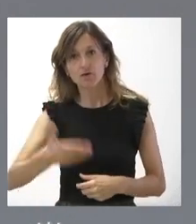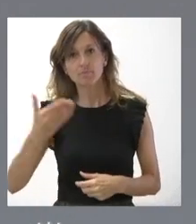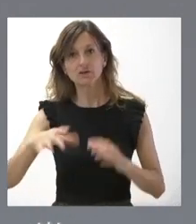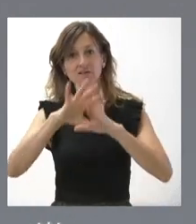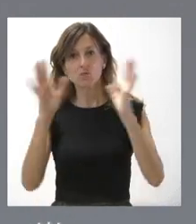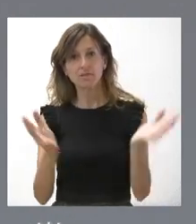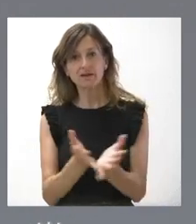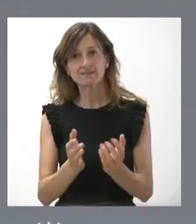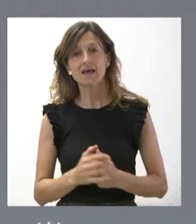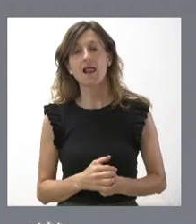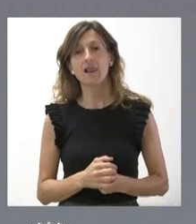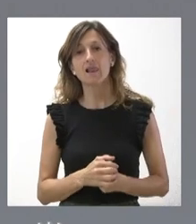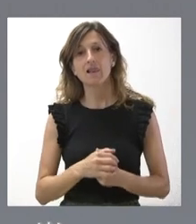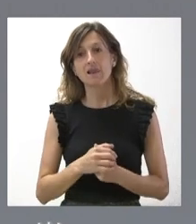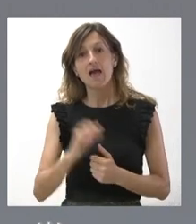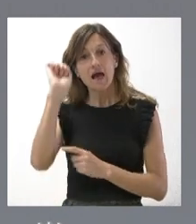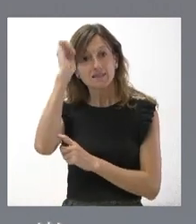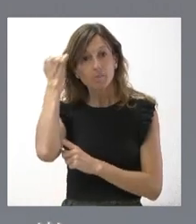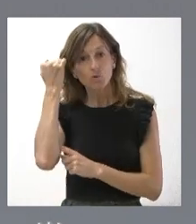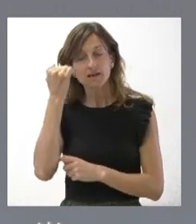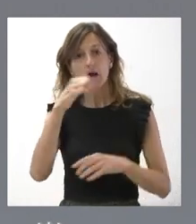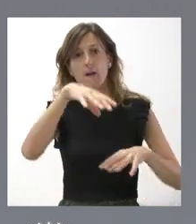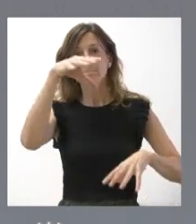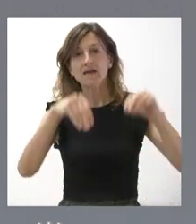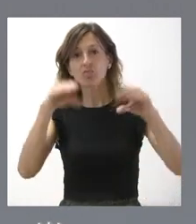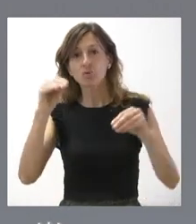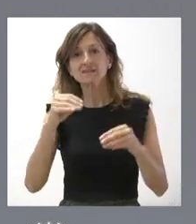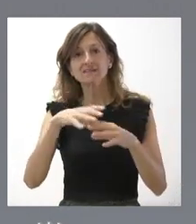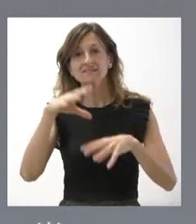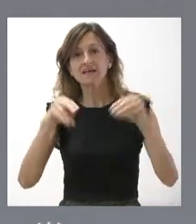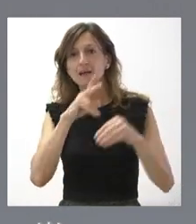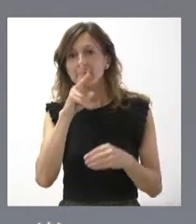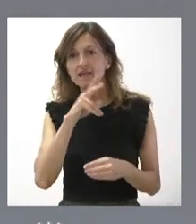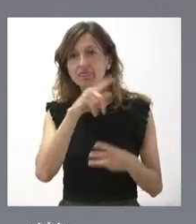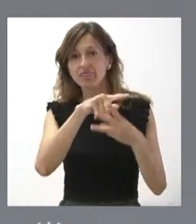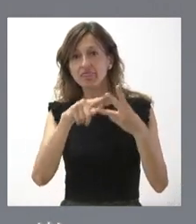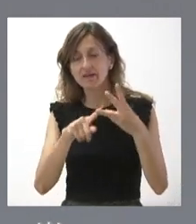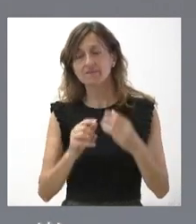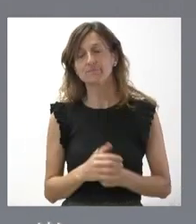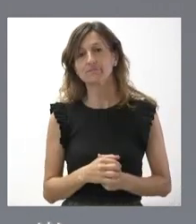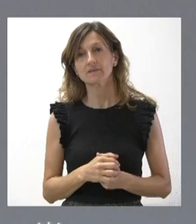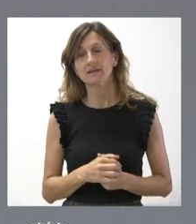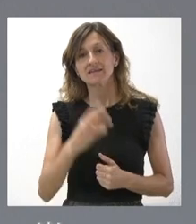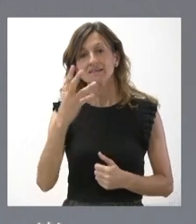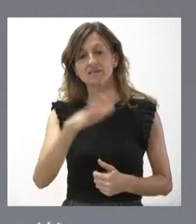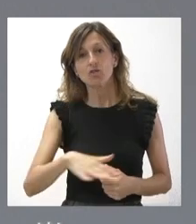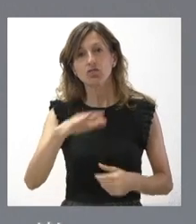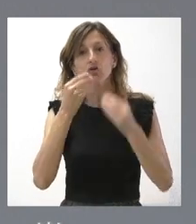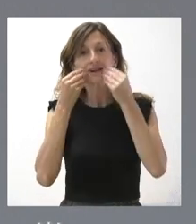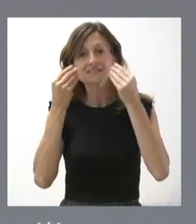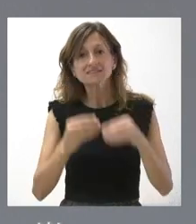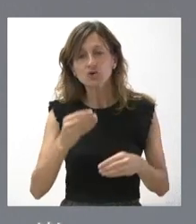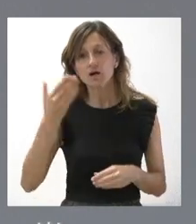universal, Atapuerca, Las Médulas y Siega Verde, nada menos que 3 cascos históricos, 3